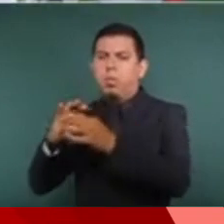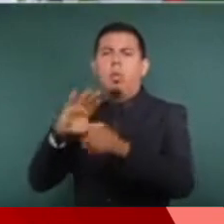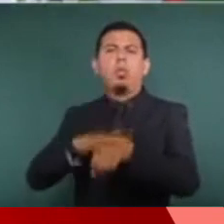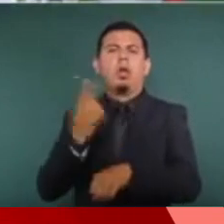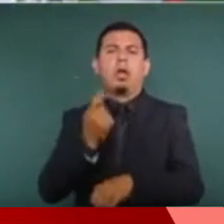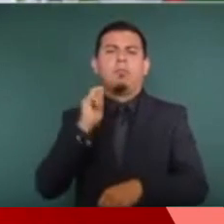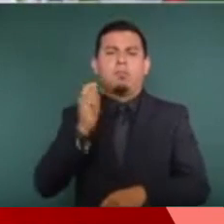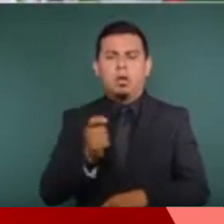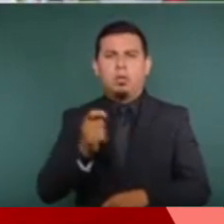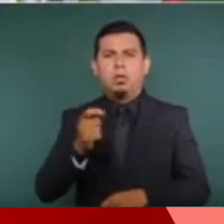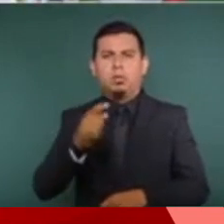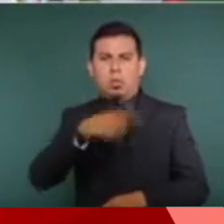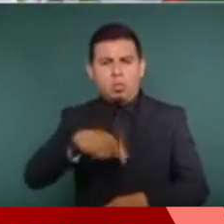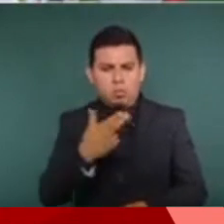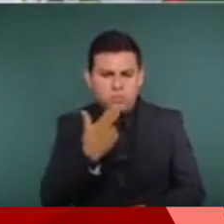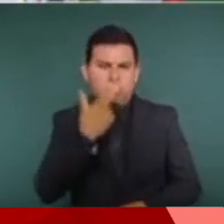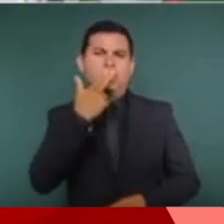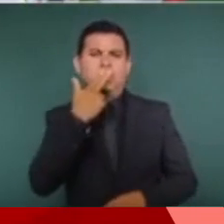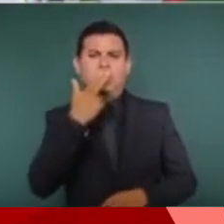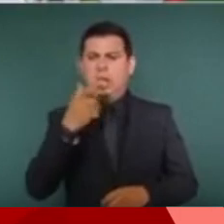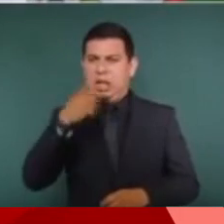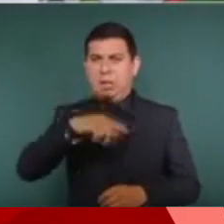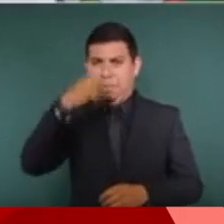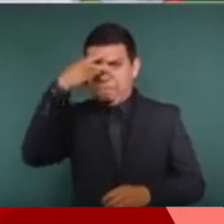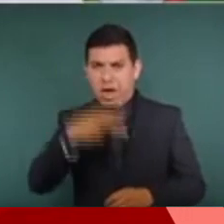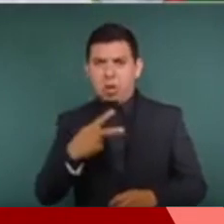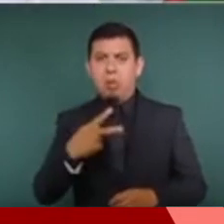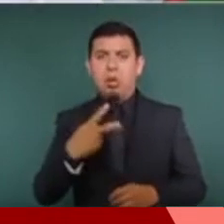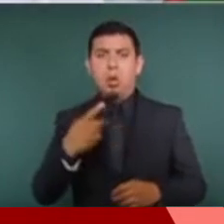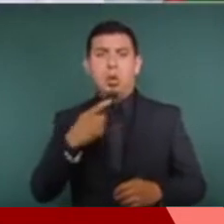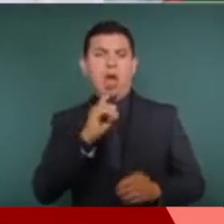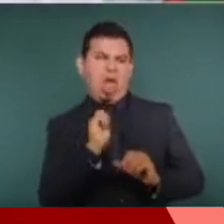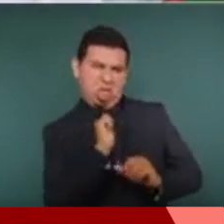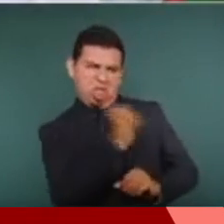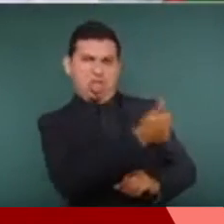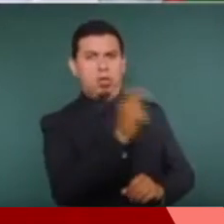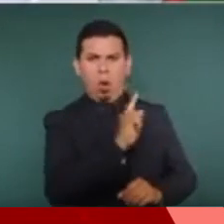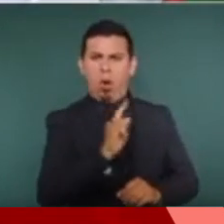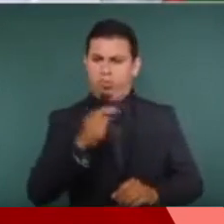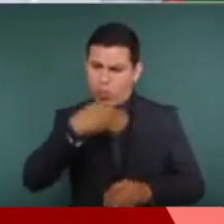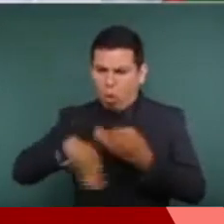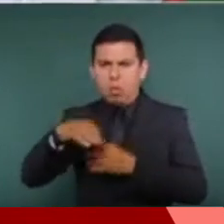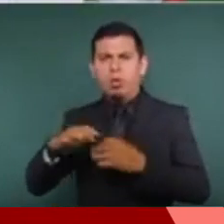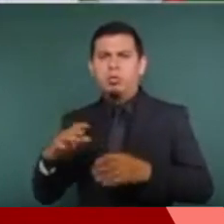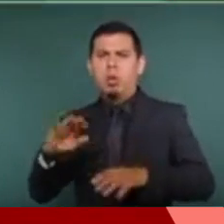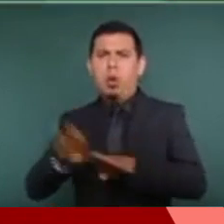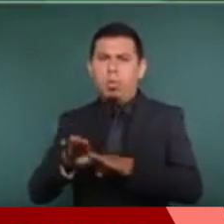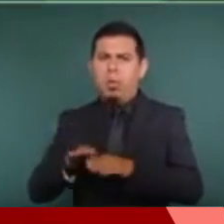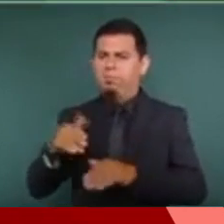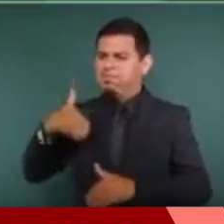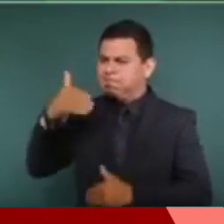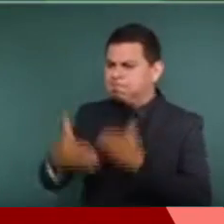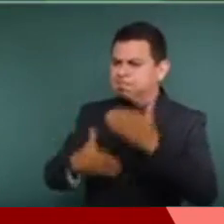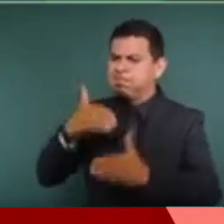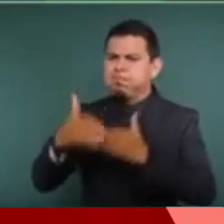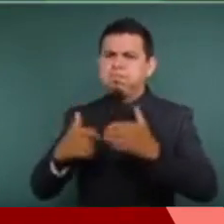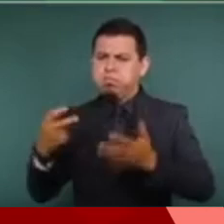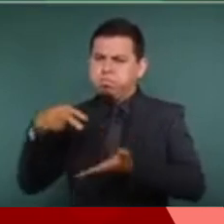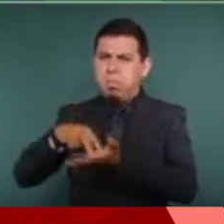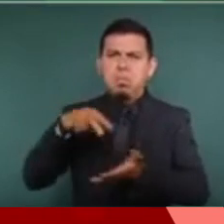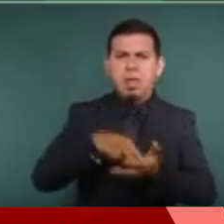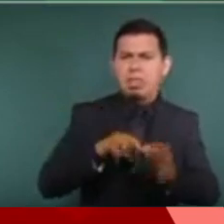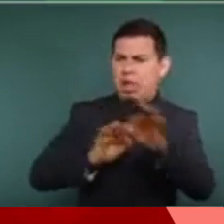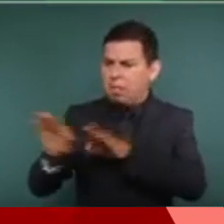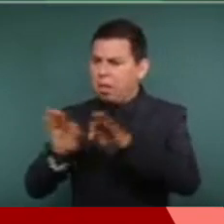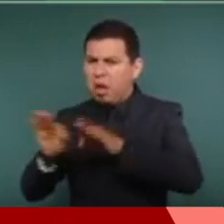la construimos todas y todos, y no queremos que nadie se quede atrás. Debe de haber crecimiento, sí, pero